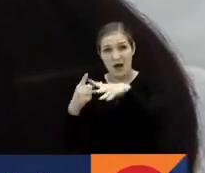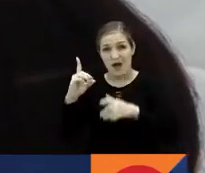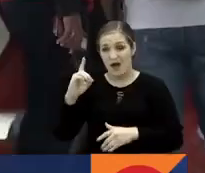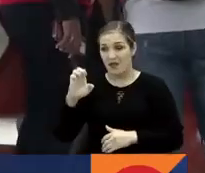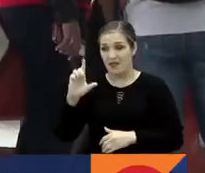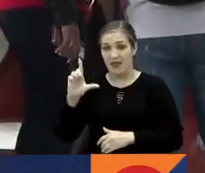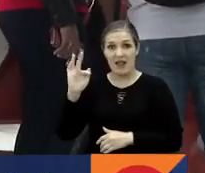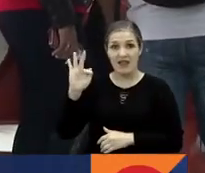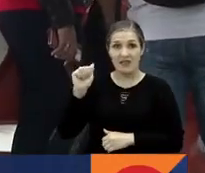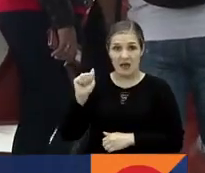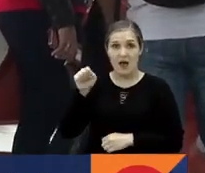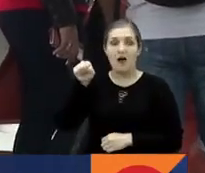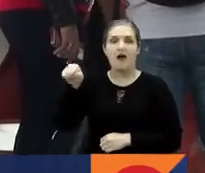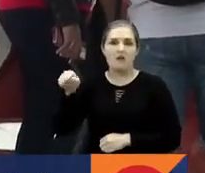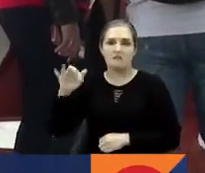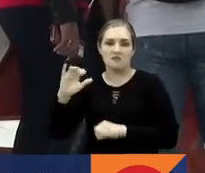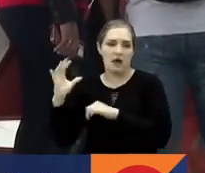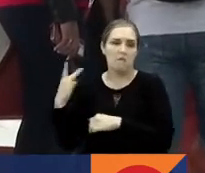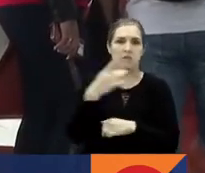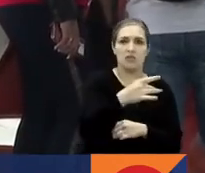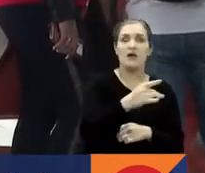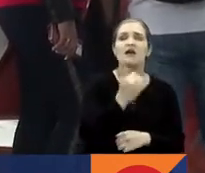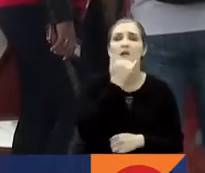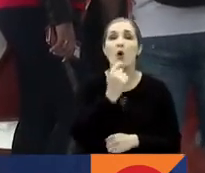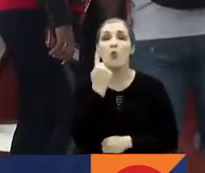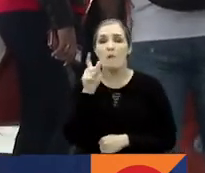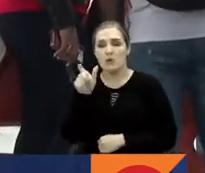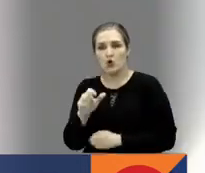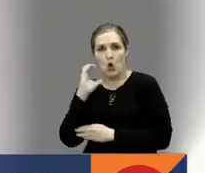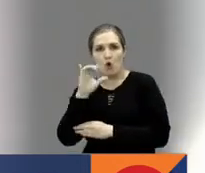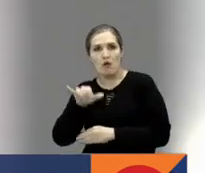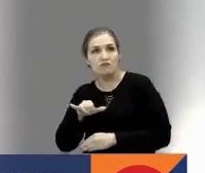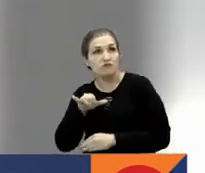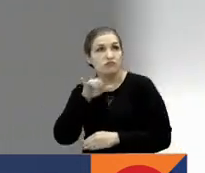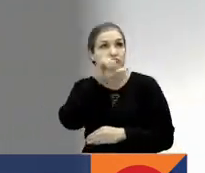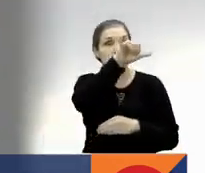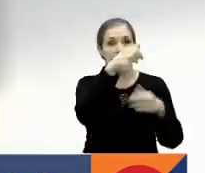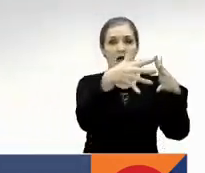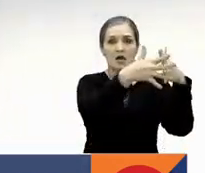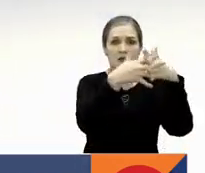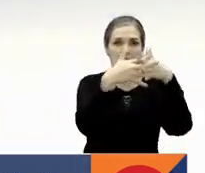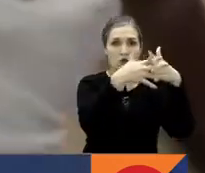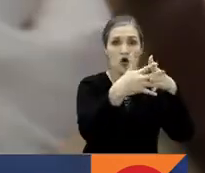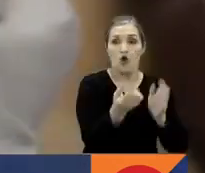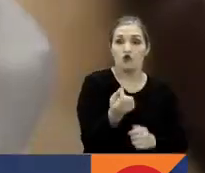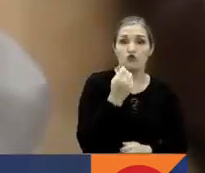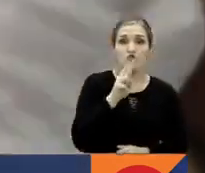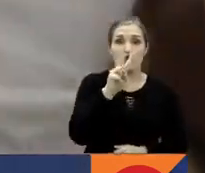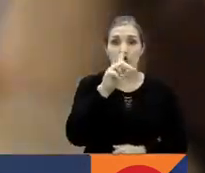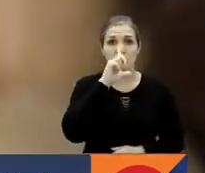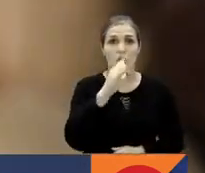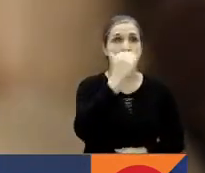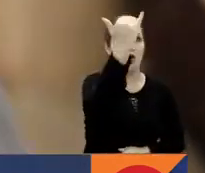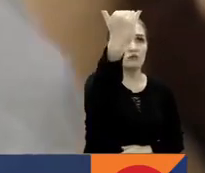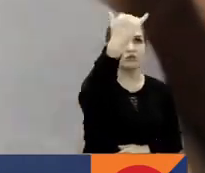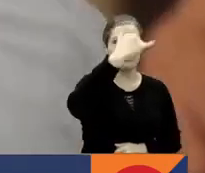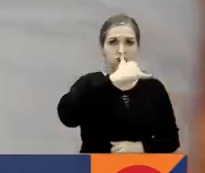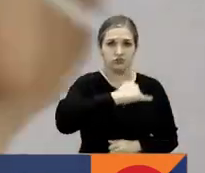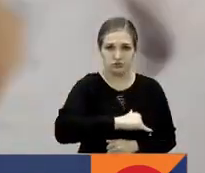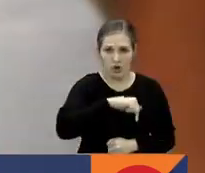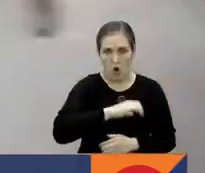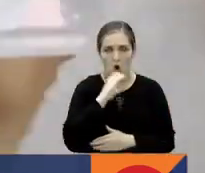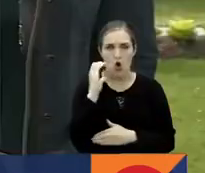de una persona colombiana que viajó a los Estados Unidos por motivos familiares. Regresó al país el 2 de julio y al día siguiente, por sintomatología, se tomó la